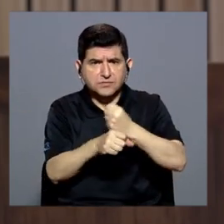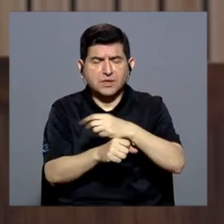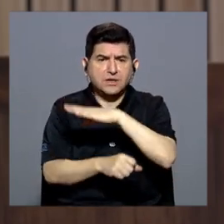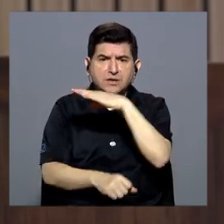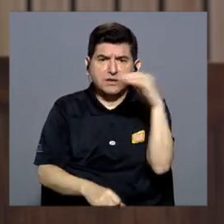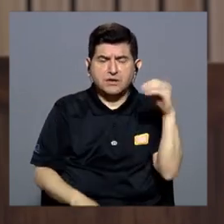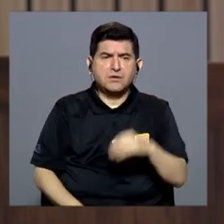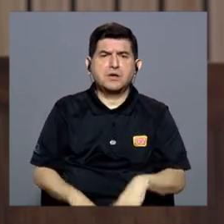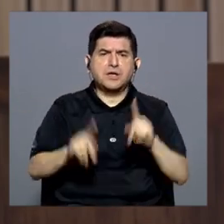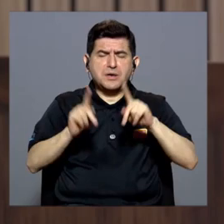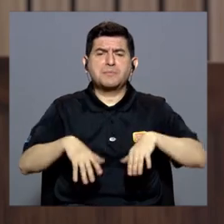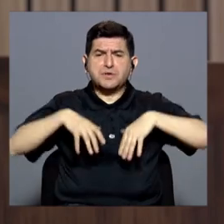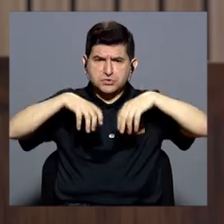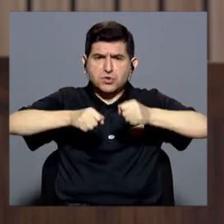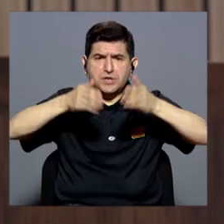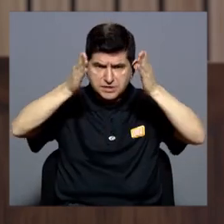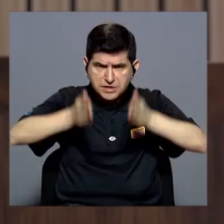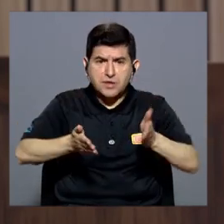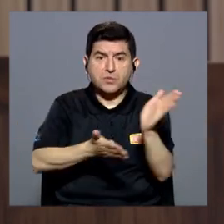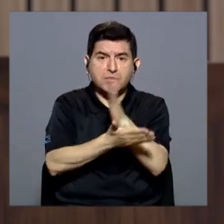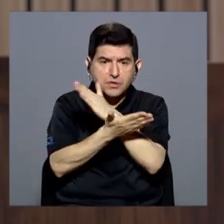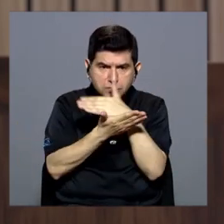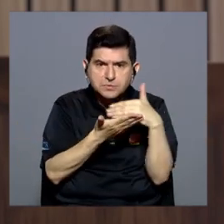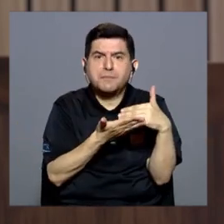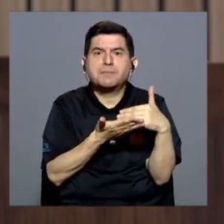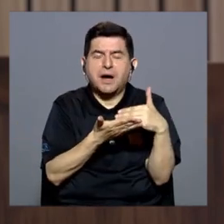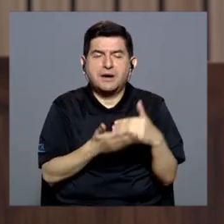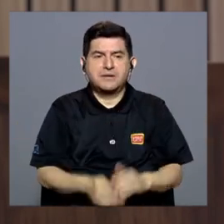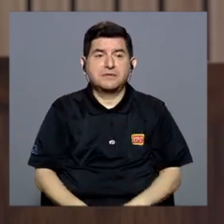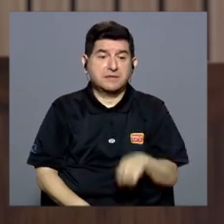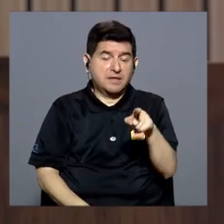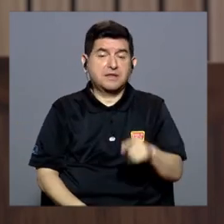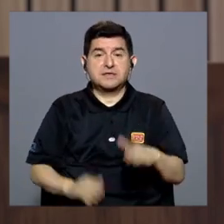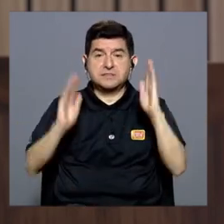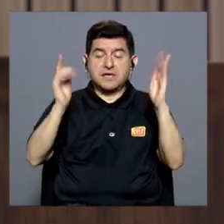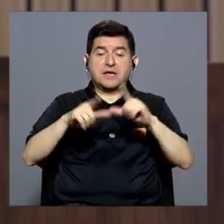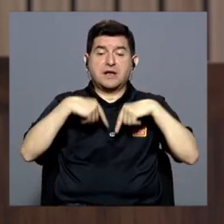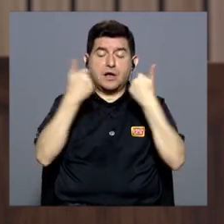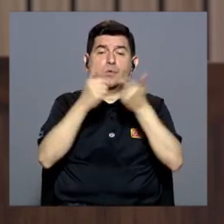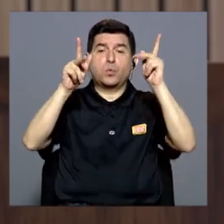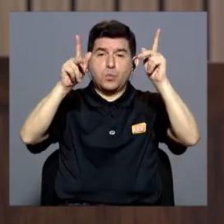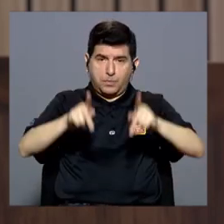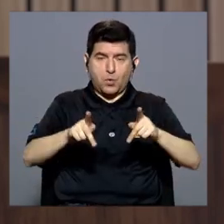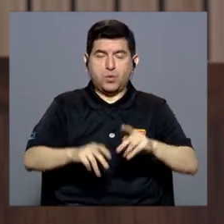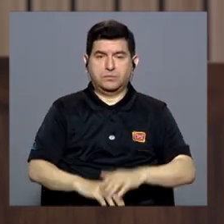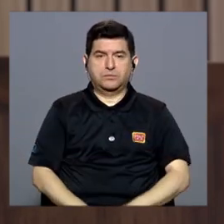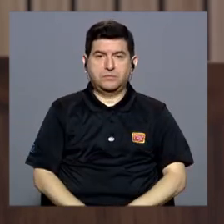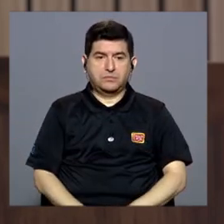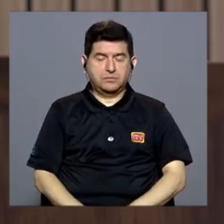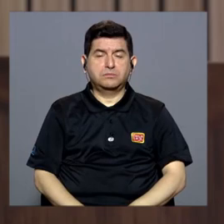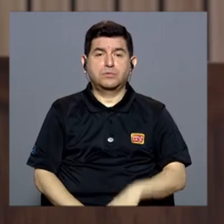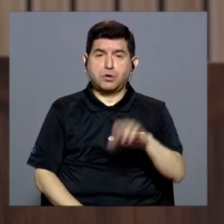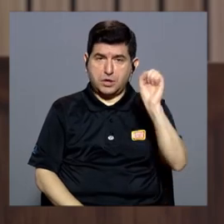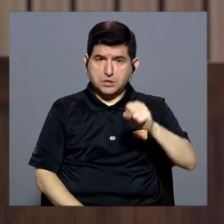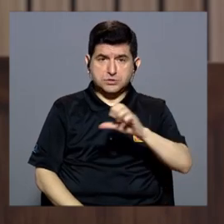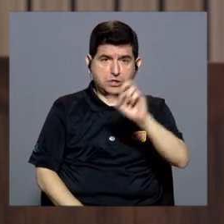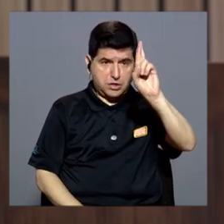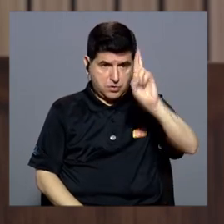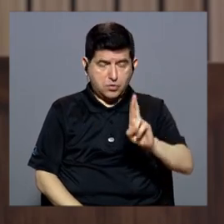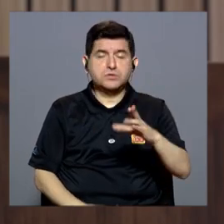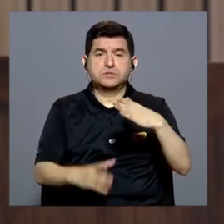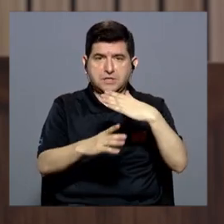los egresados nuestros son parte de ese gran grupo de personas que realmente han hecho de Costa